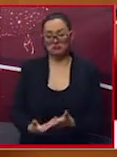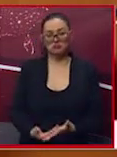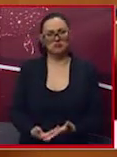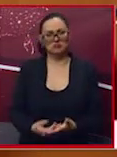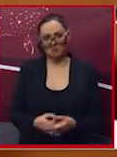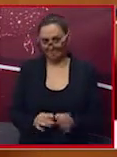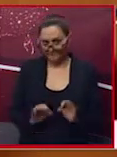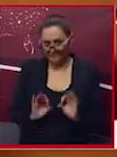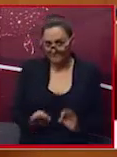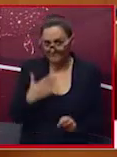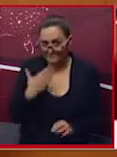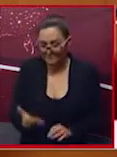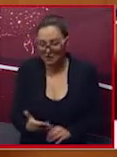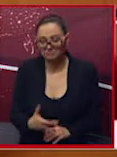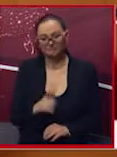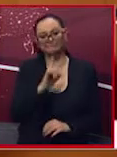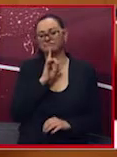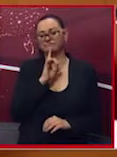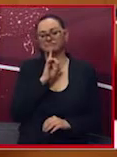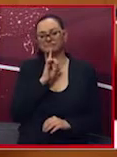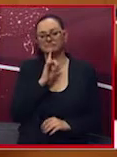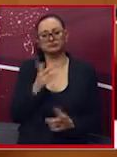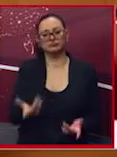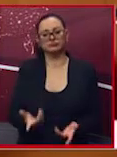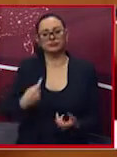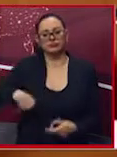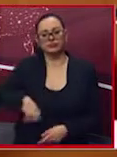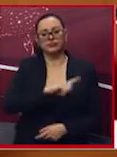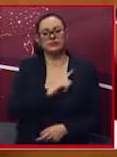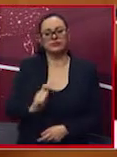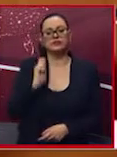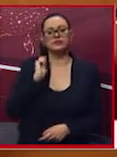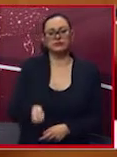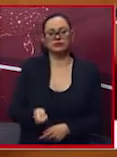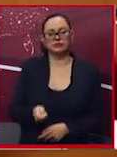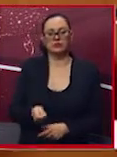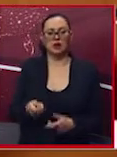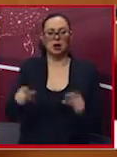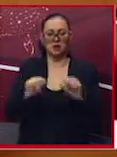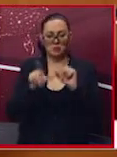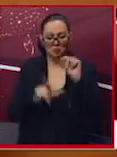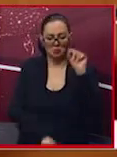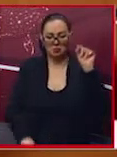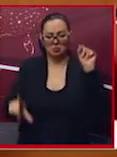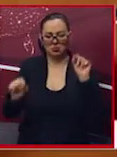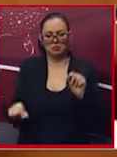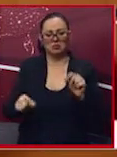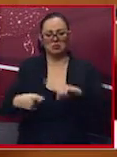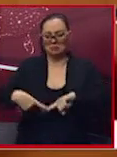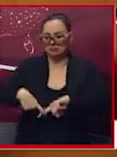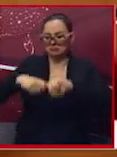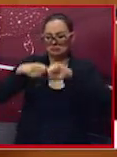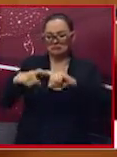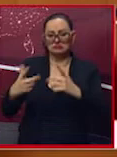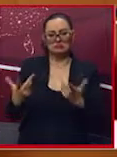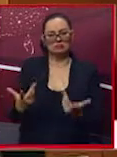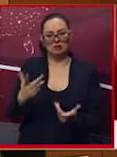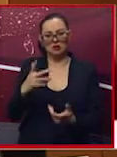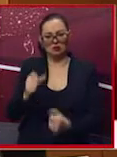más alentador y nuestro papel parece ser el de seguir siendo un país altamente dependiente.